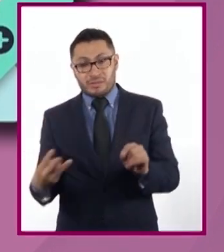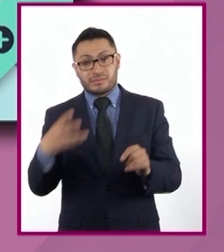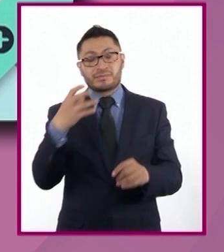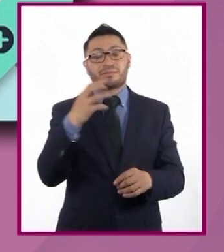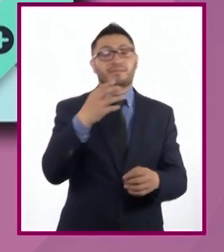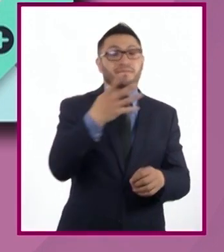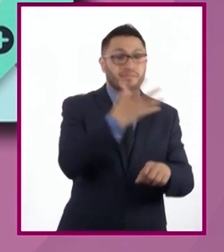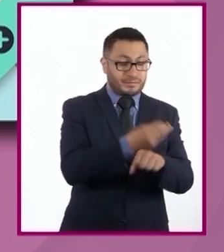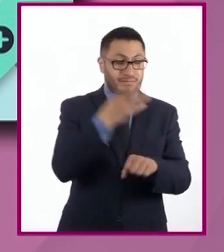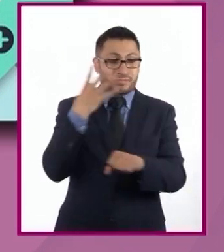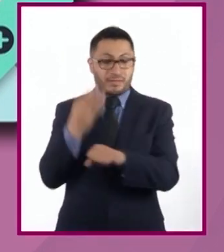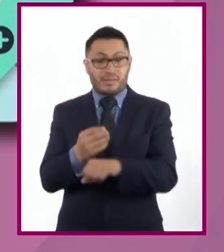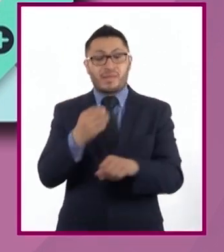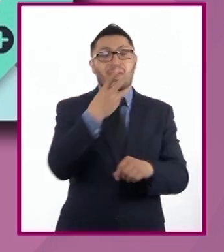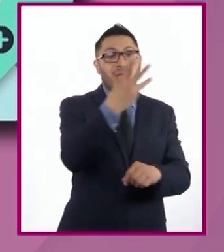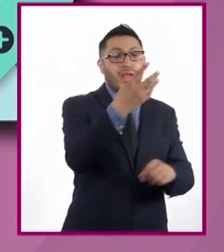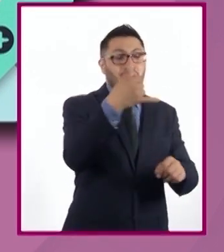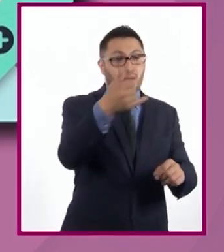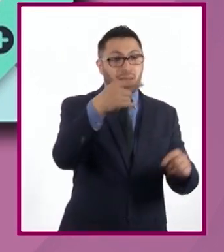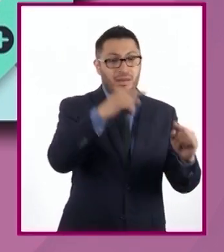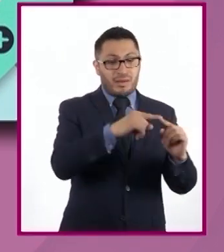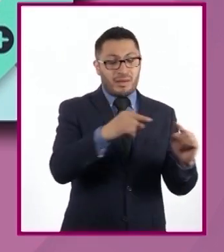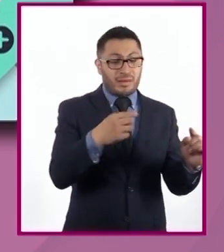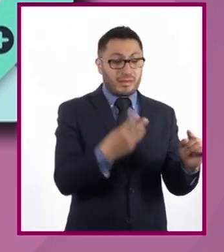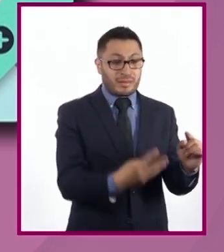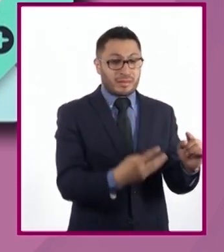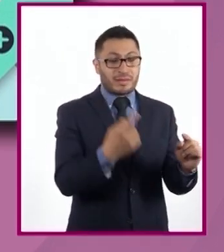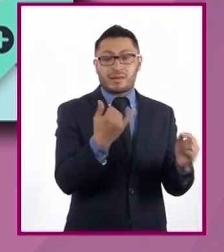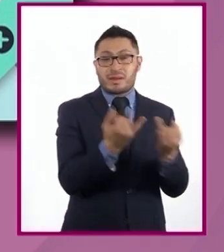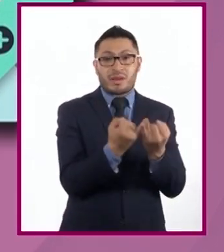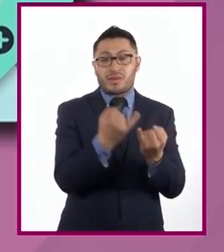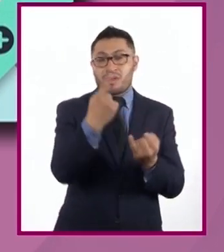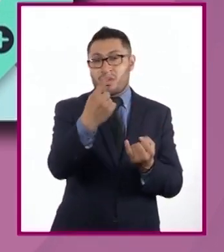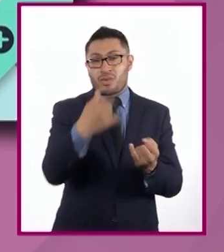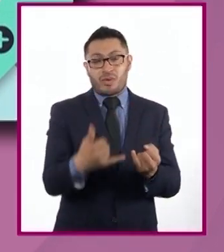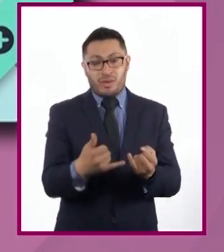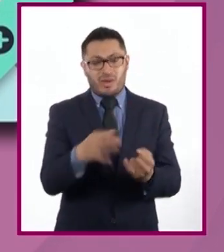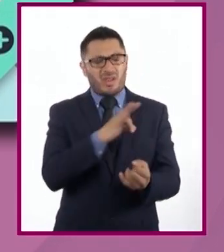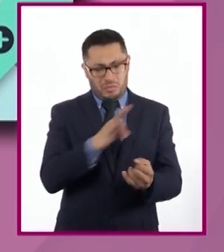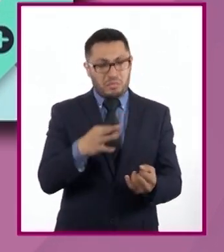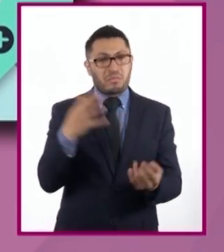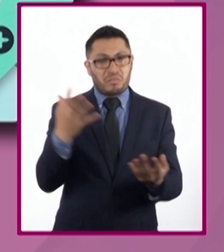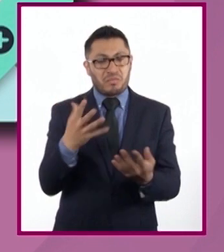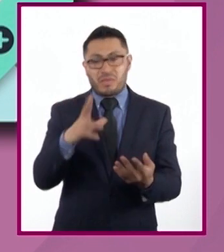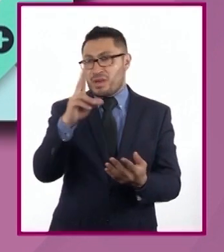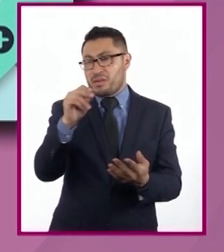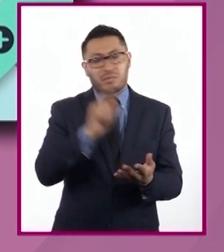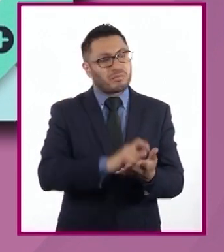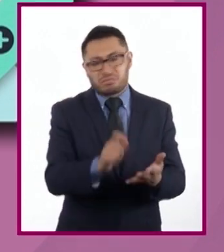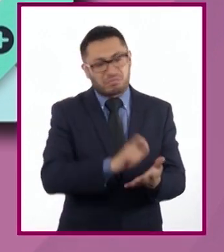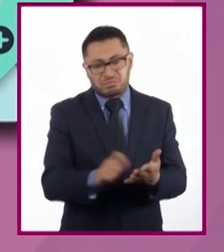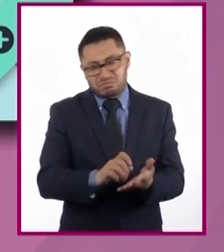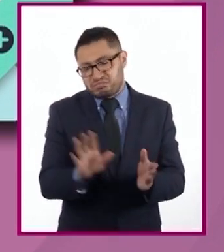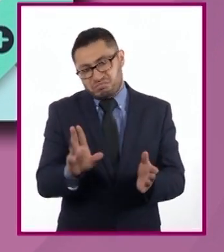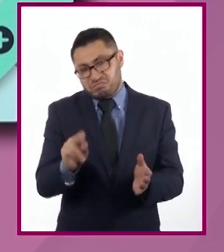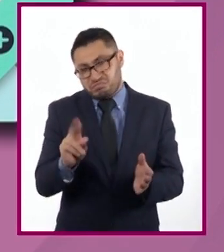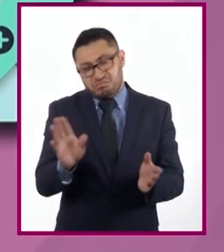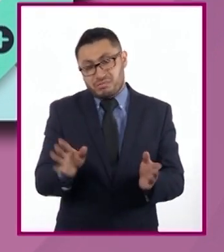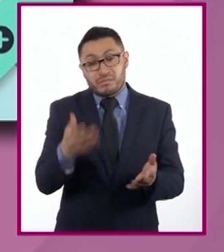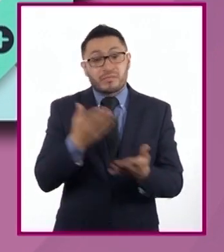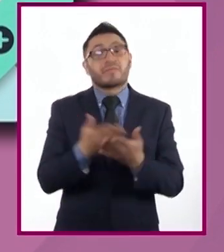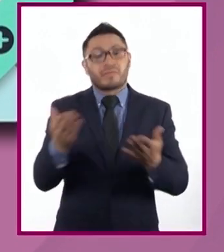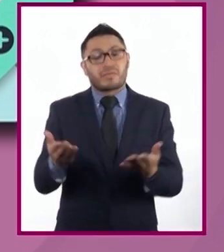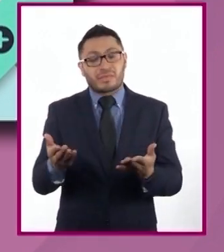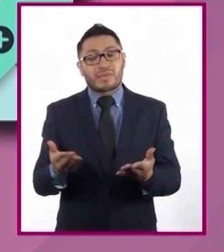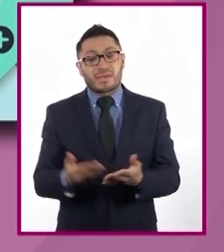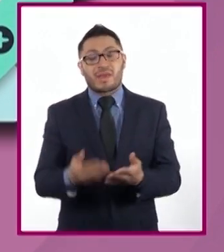Resolvemos 3y entre 3 es igual a 1y. Recuerden que podemos no escribir el 1. Ahora y